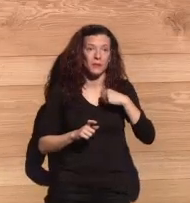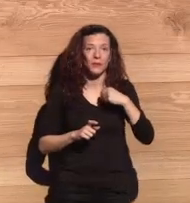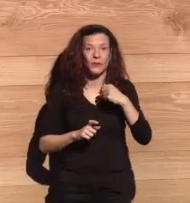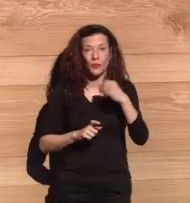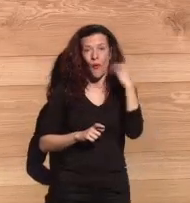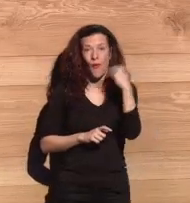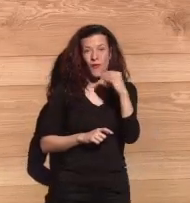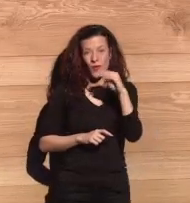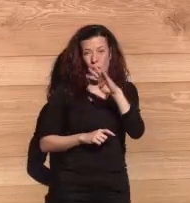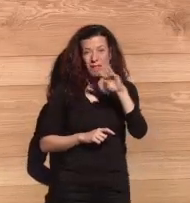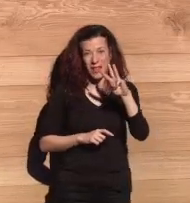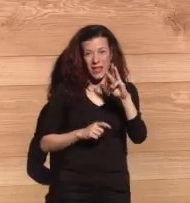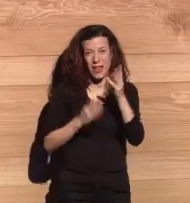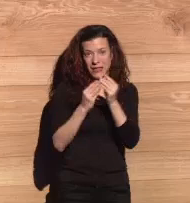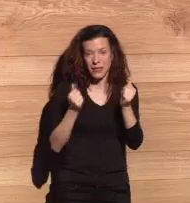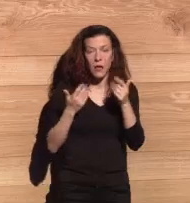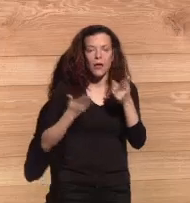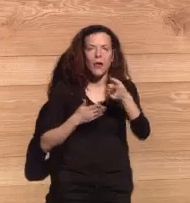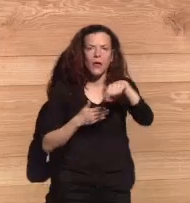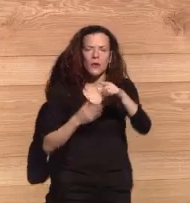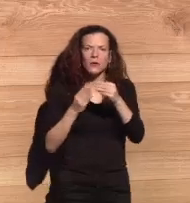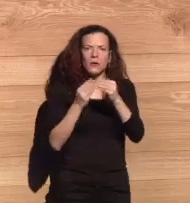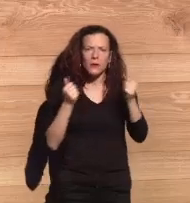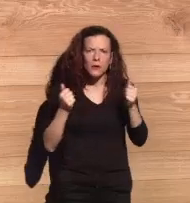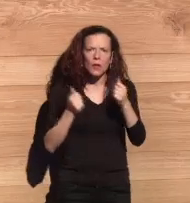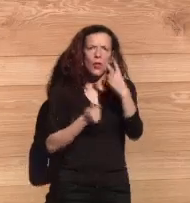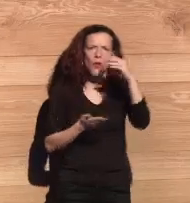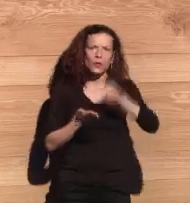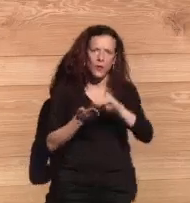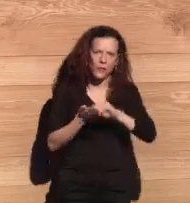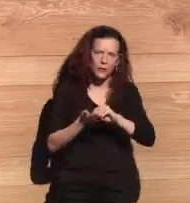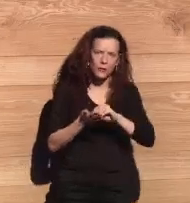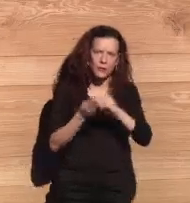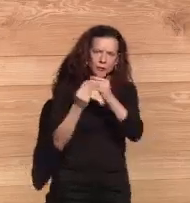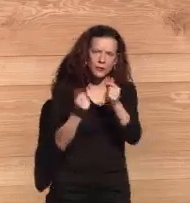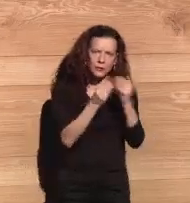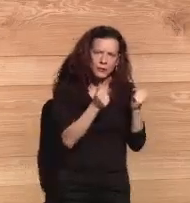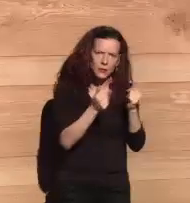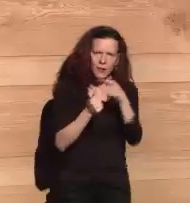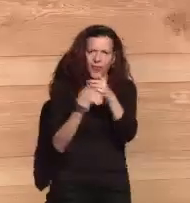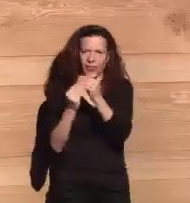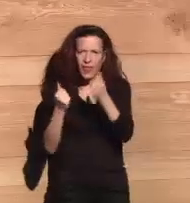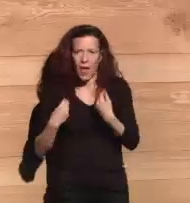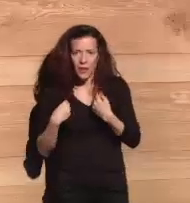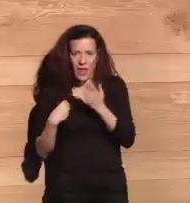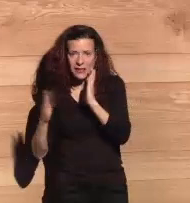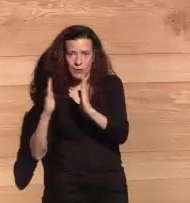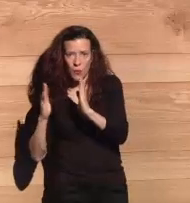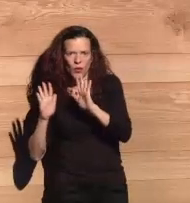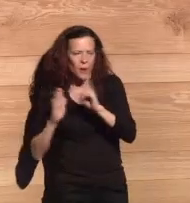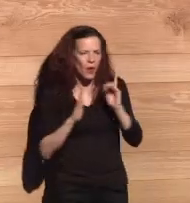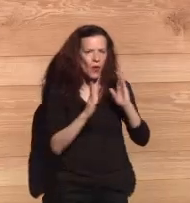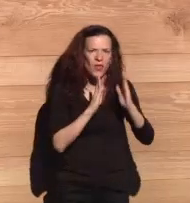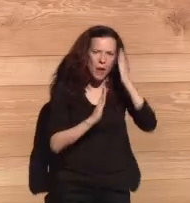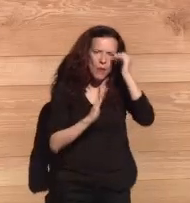estos muchachos, se estaban desapareciendo 2 veces, ¿no? No solo de la vida en este momento, pero de la